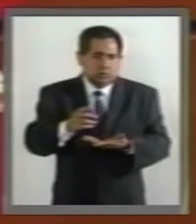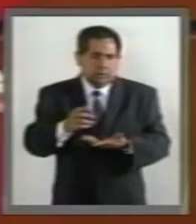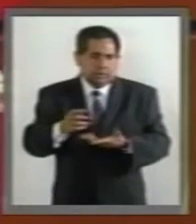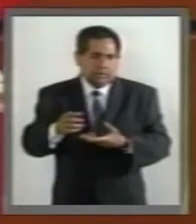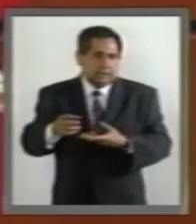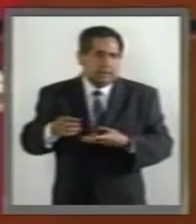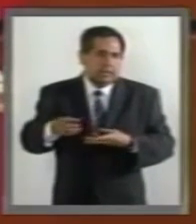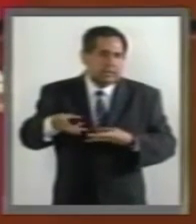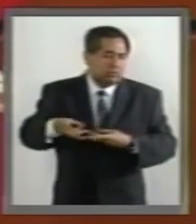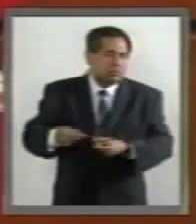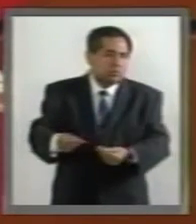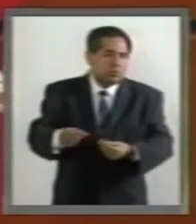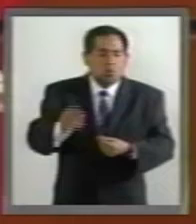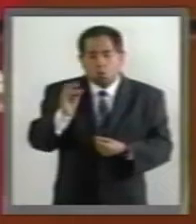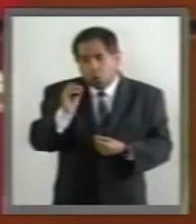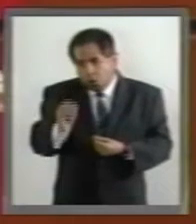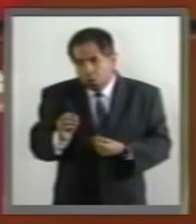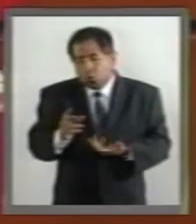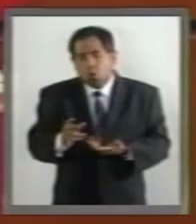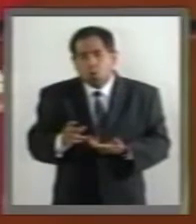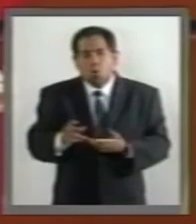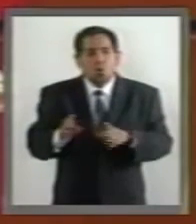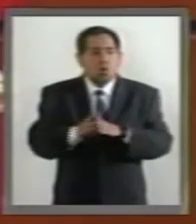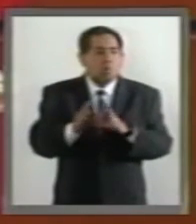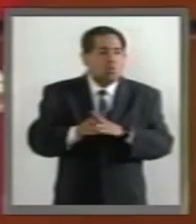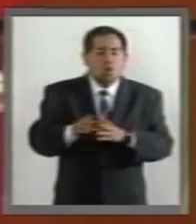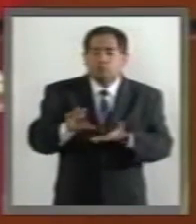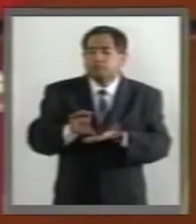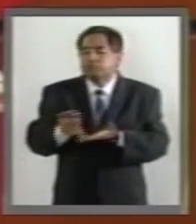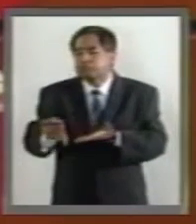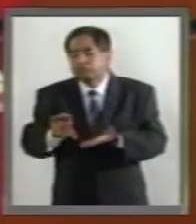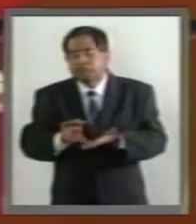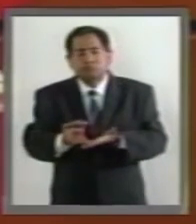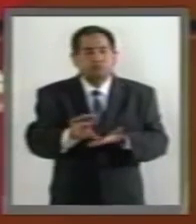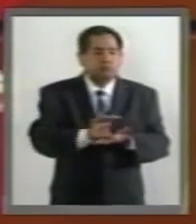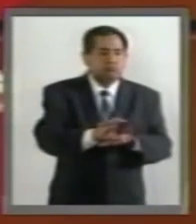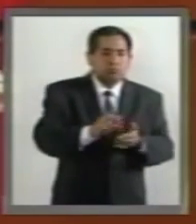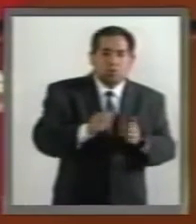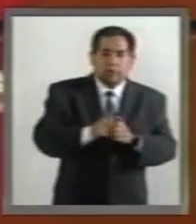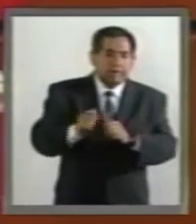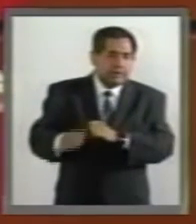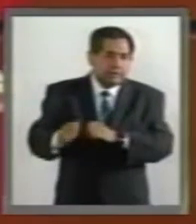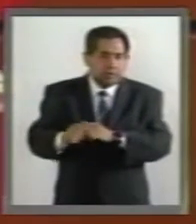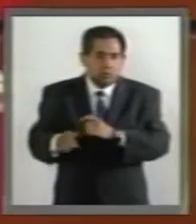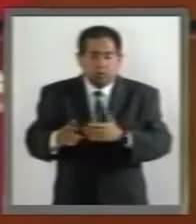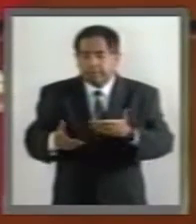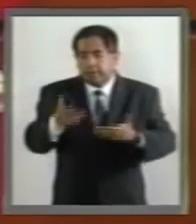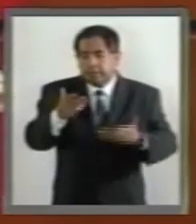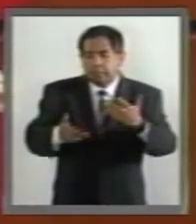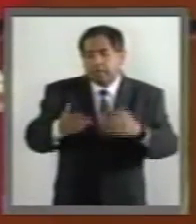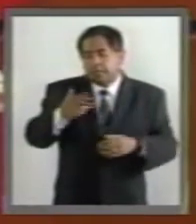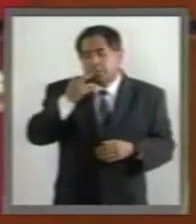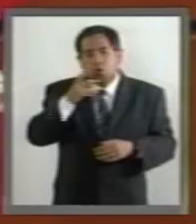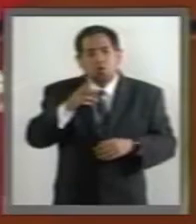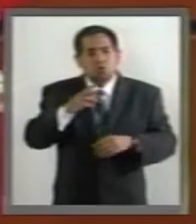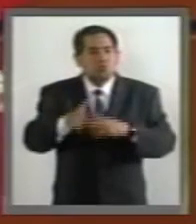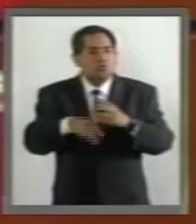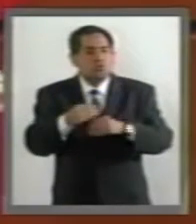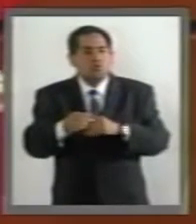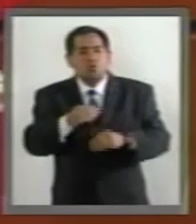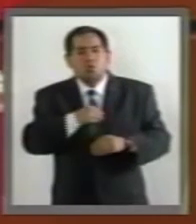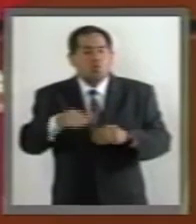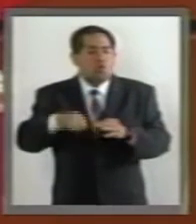o a los flujos de efectivo correspondientes, siempre que permitan un mejor cumplimiento de